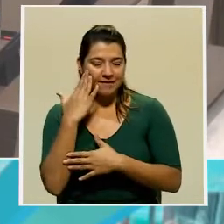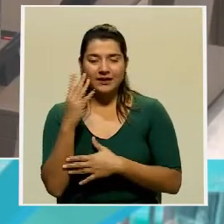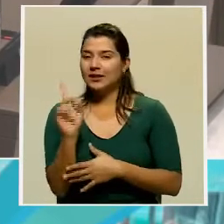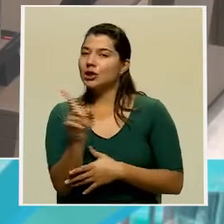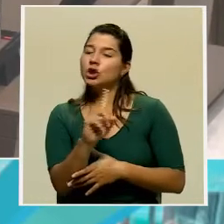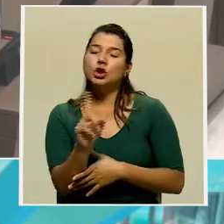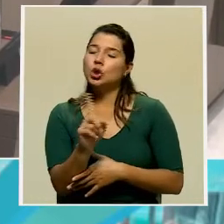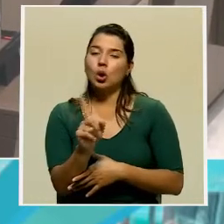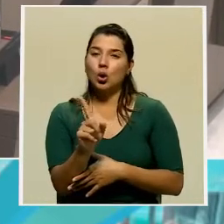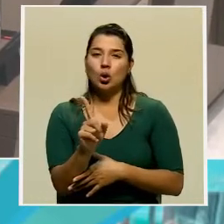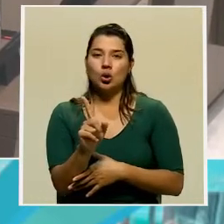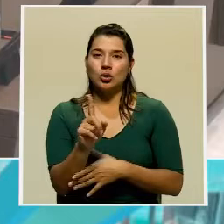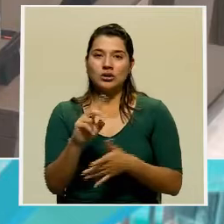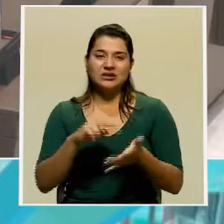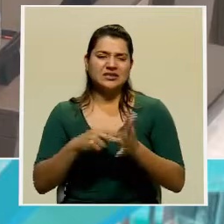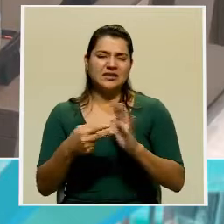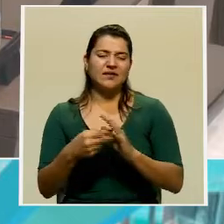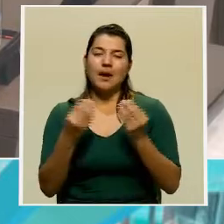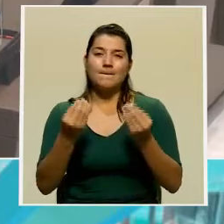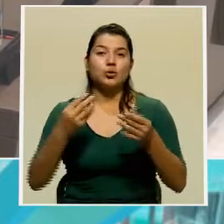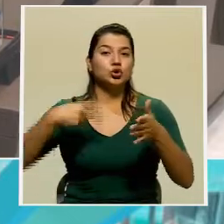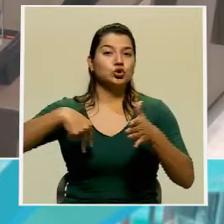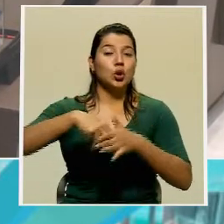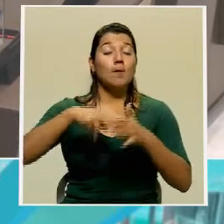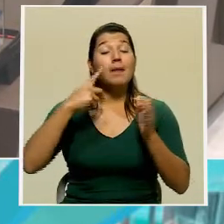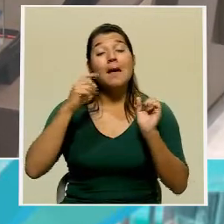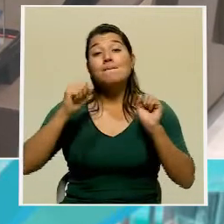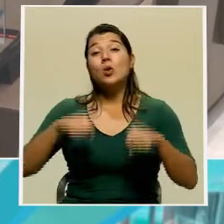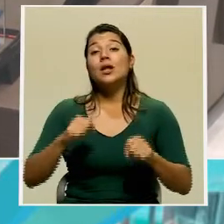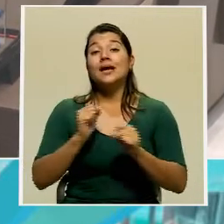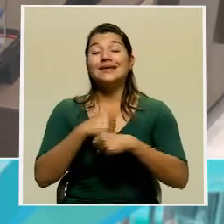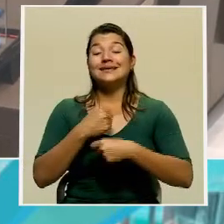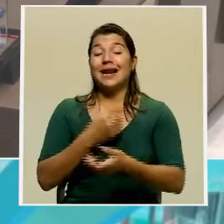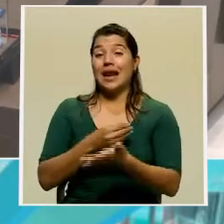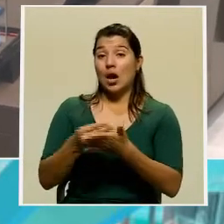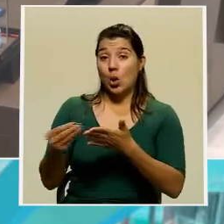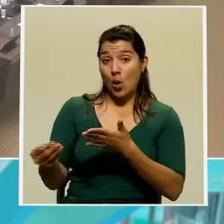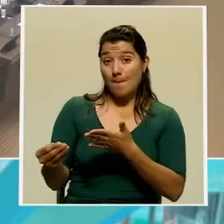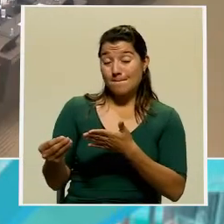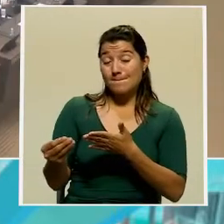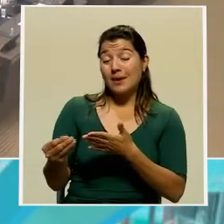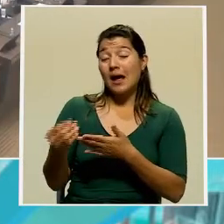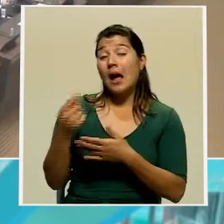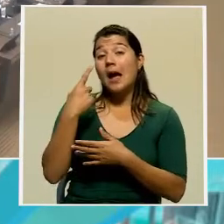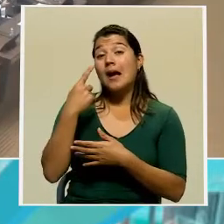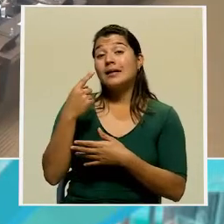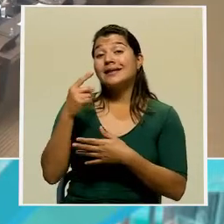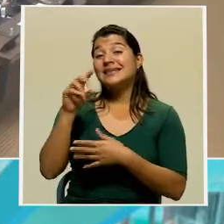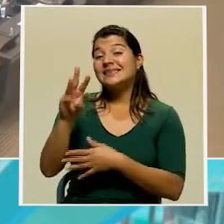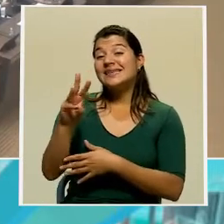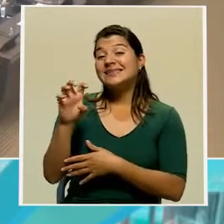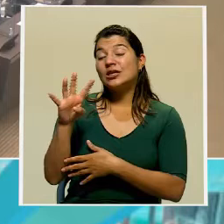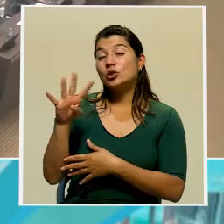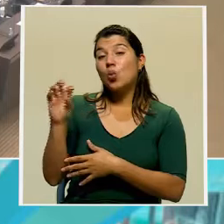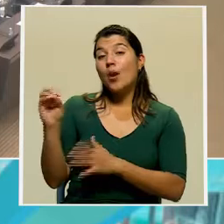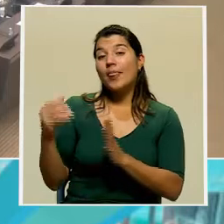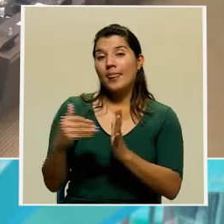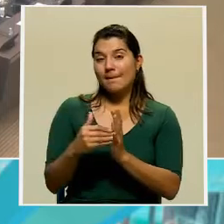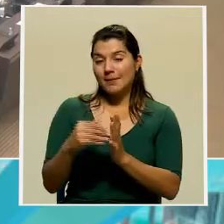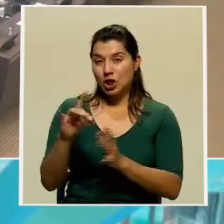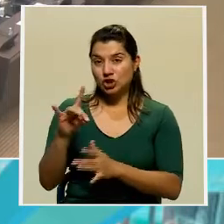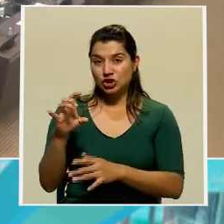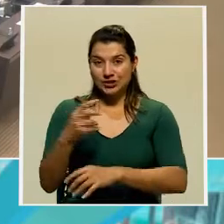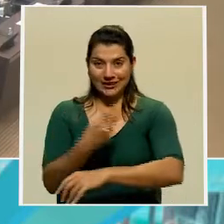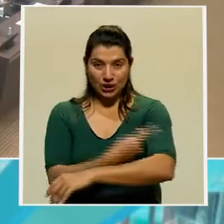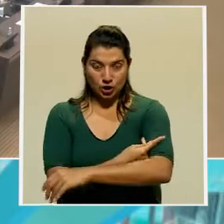ser tampoco pues mayor obstáculo para que se diera la compra de estas 640.800 dosis. Veamos parte de lo que